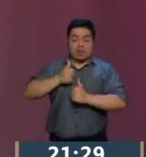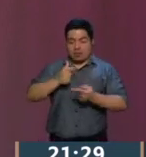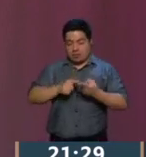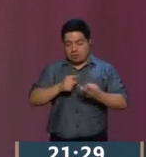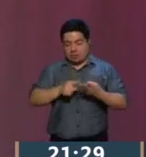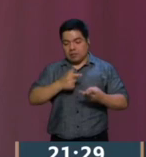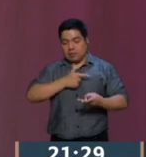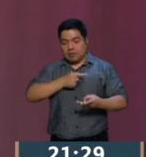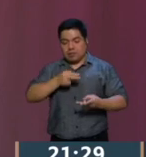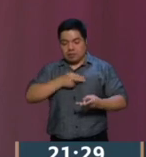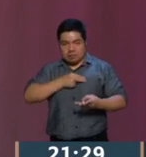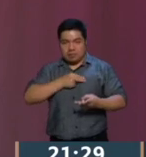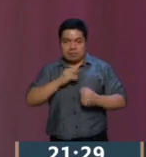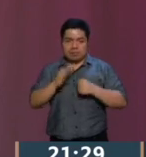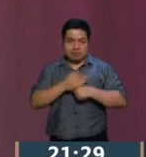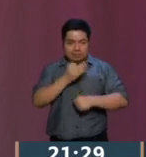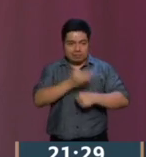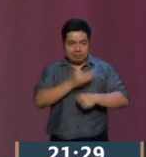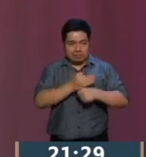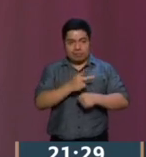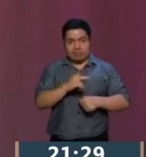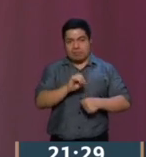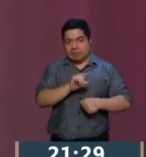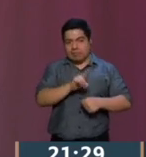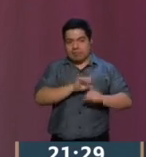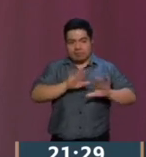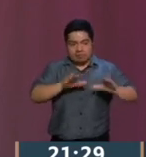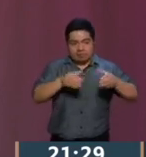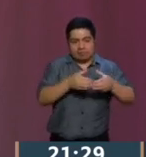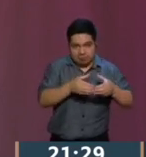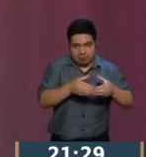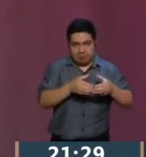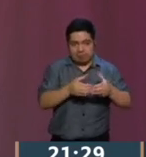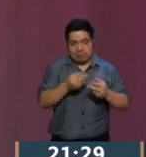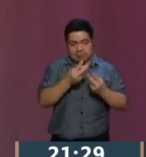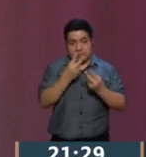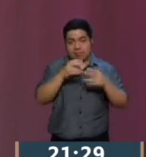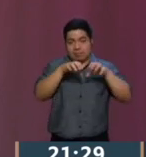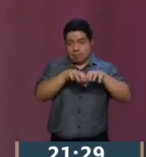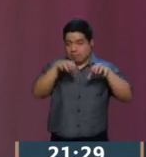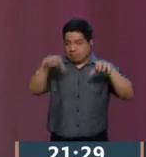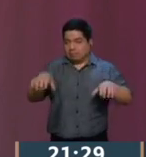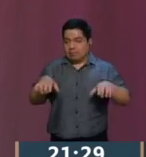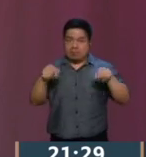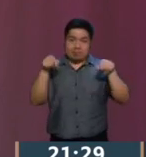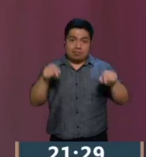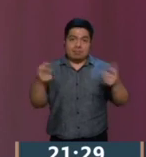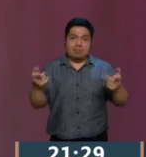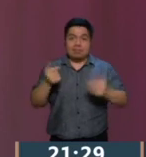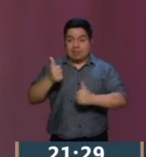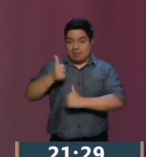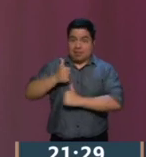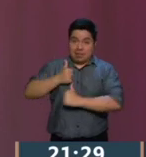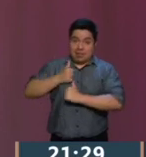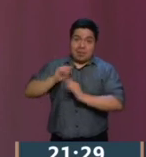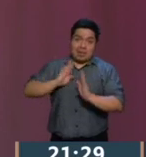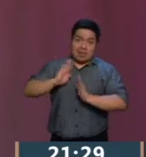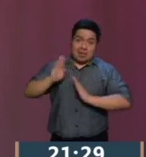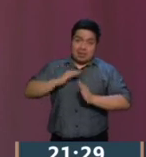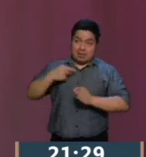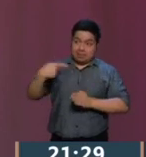Nacional intervinieron, por eso está cerrado el pozo Alfonso XIII. Las dos plantas potabilizadoras son precisamente del Ejército y de la